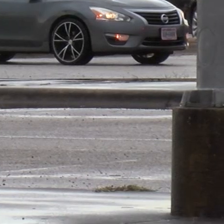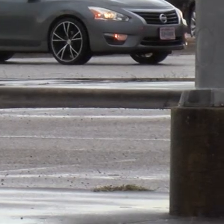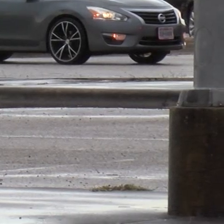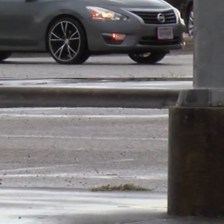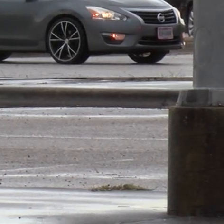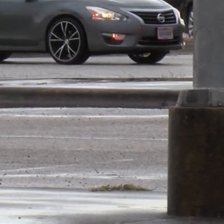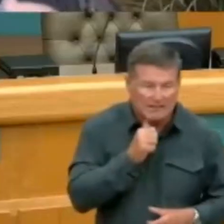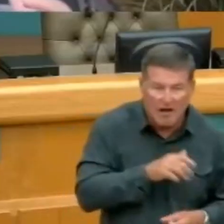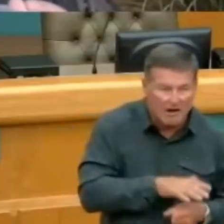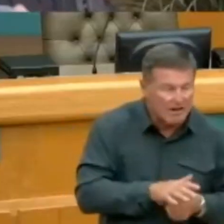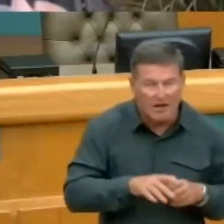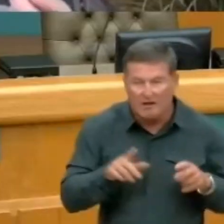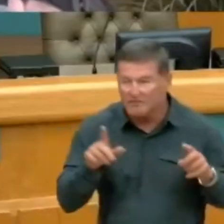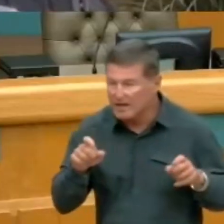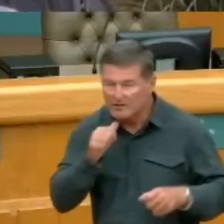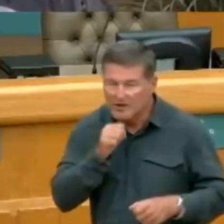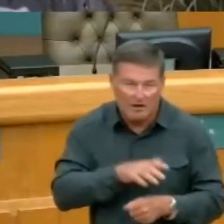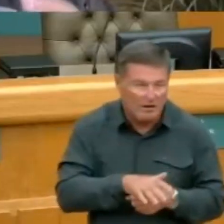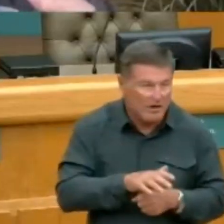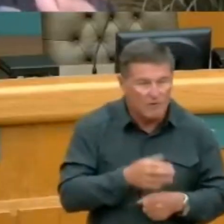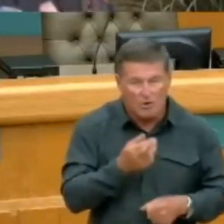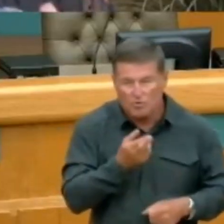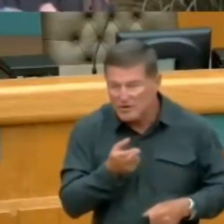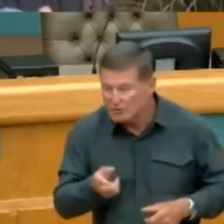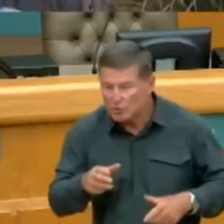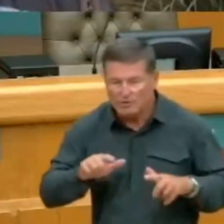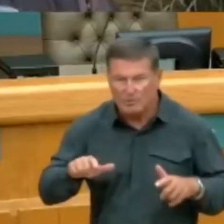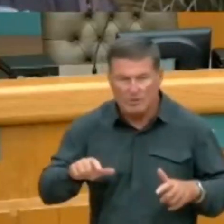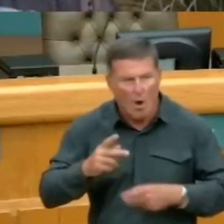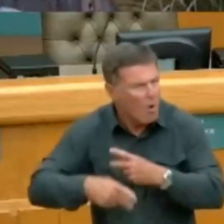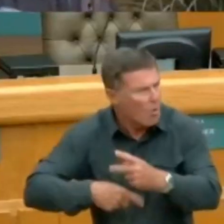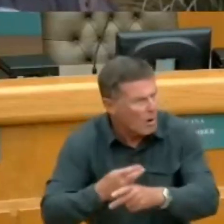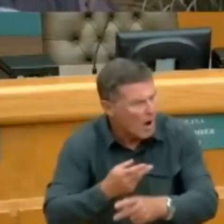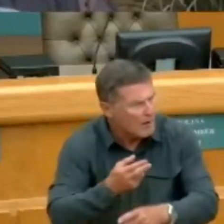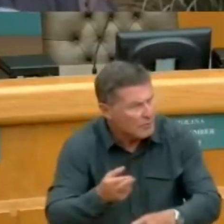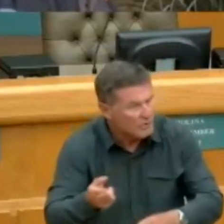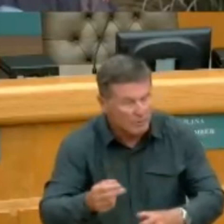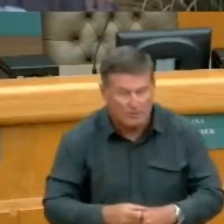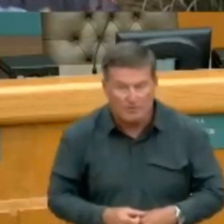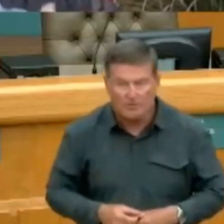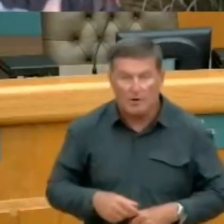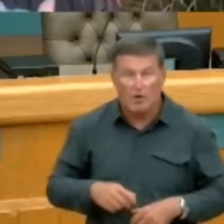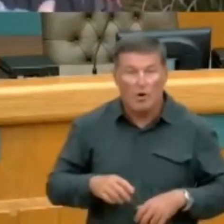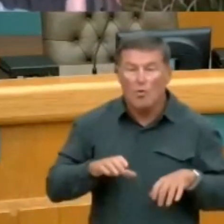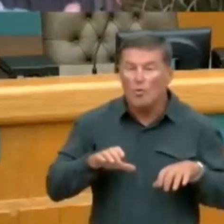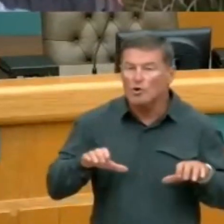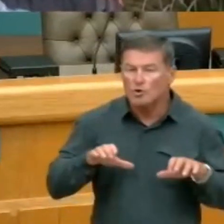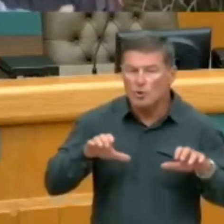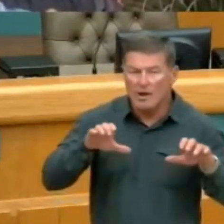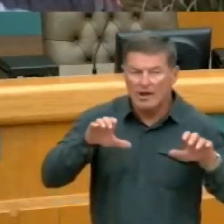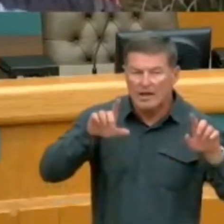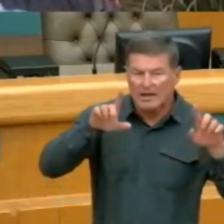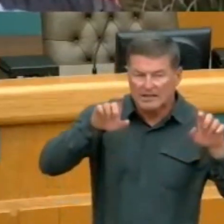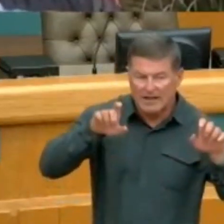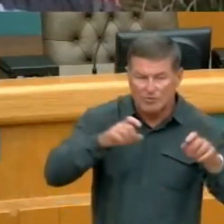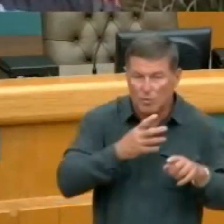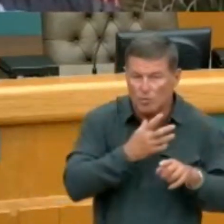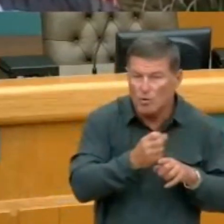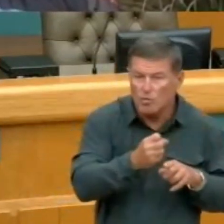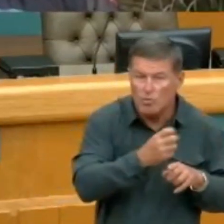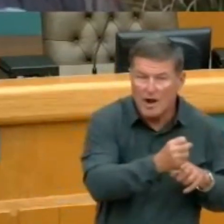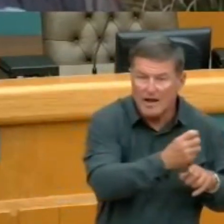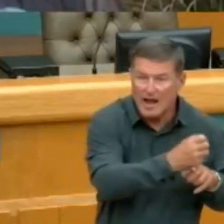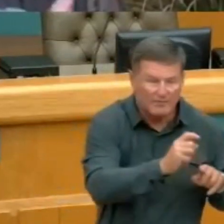últimos días estamos intentando analizar los exámenes que hacemos en los laboratorios y no tenemos los